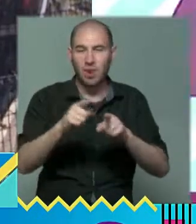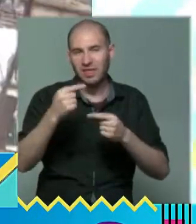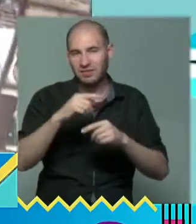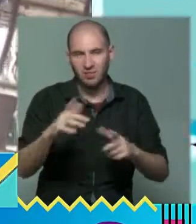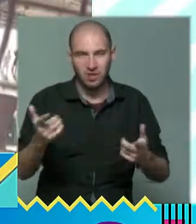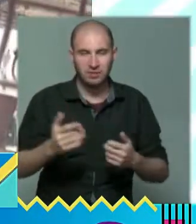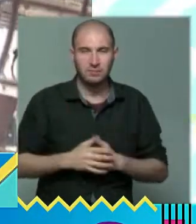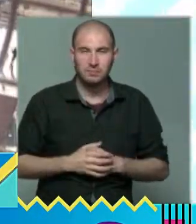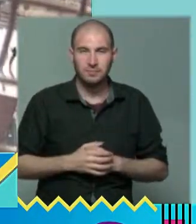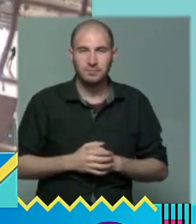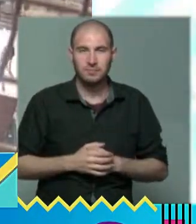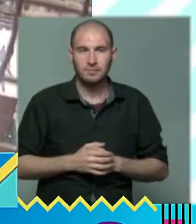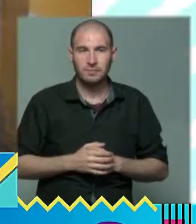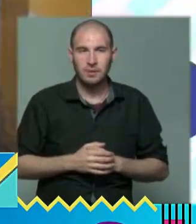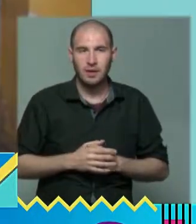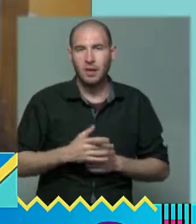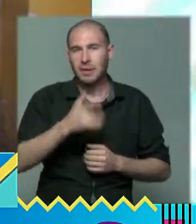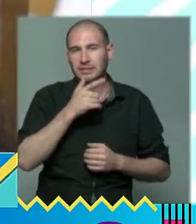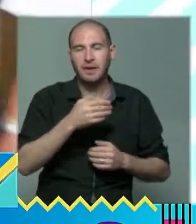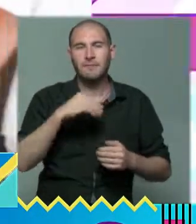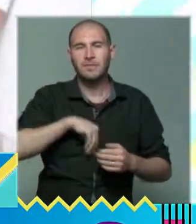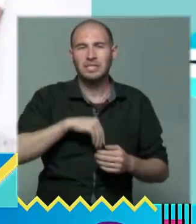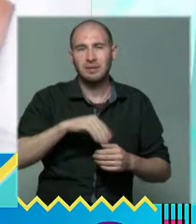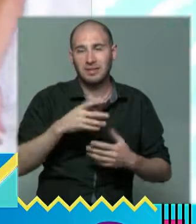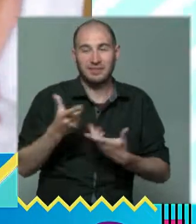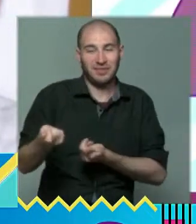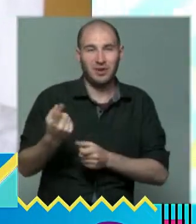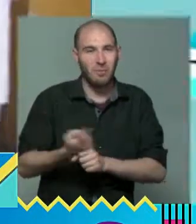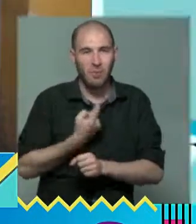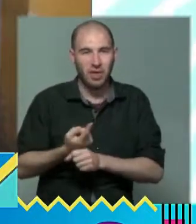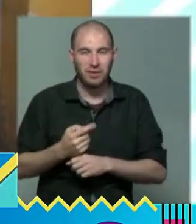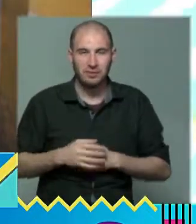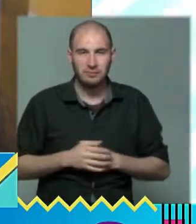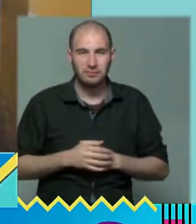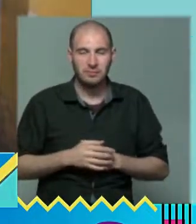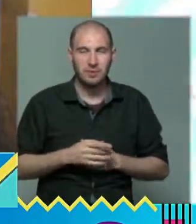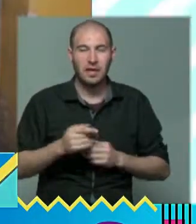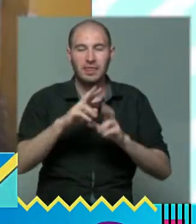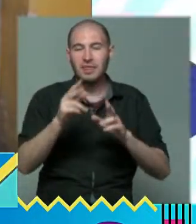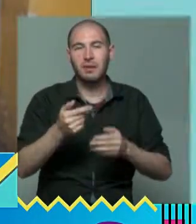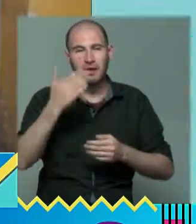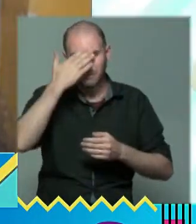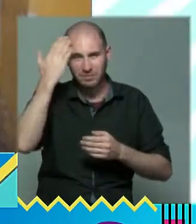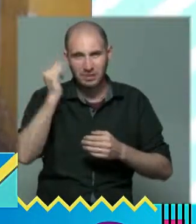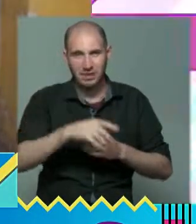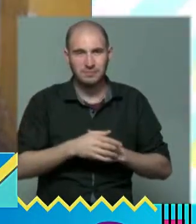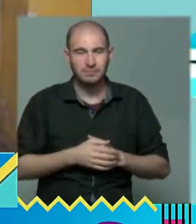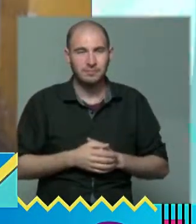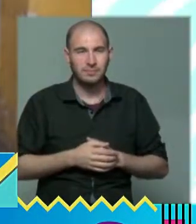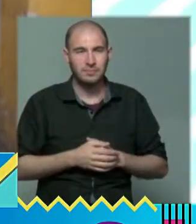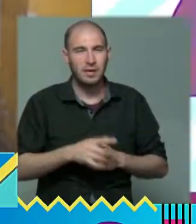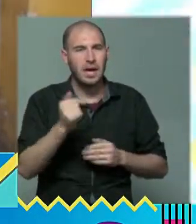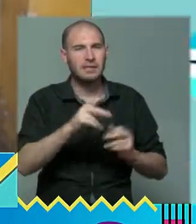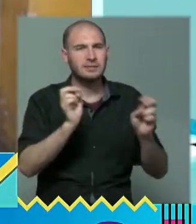generalmente, ¿sí? Sino más bien a víctimas indefensas, y que tienen que ver mucho con patología. Bien, ahí es